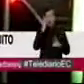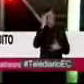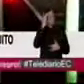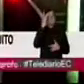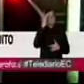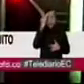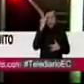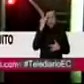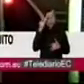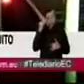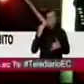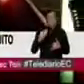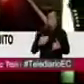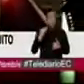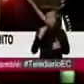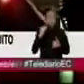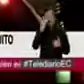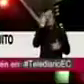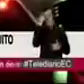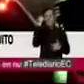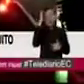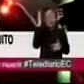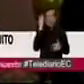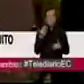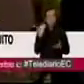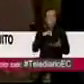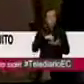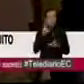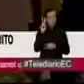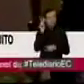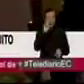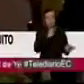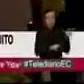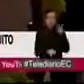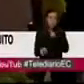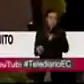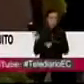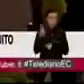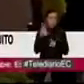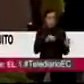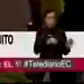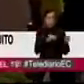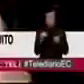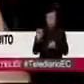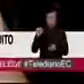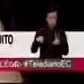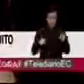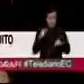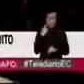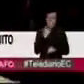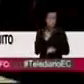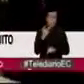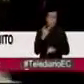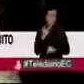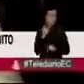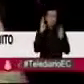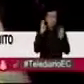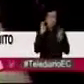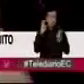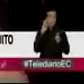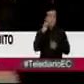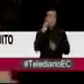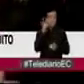de último minuto. Este viernes se volvería a evaluar su salud para reconsiderar el traslado. Si es un tema de salud, que lo pueden tomar el día de